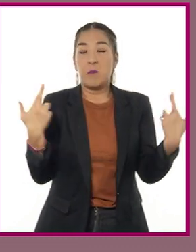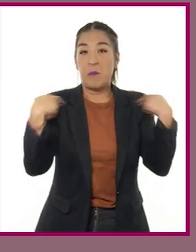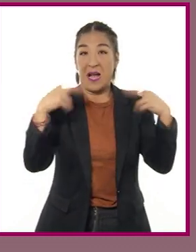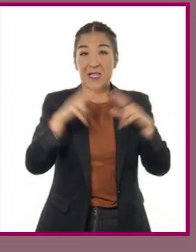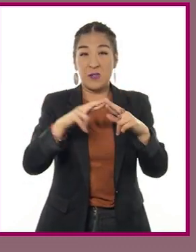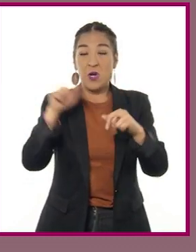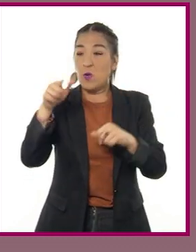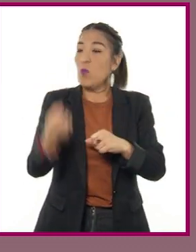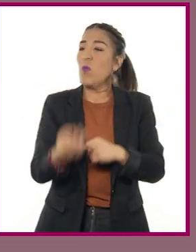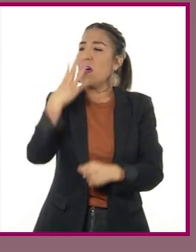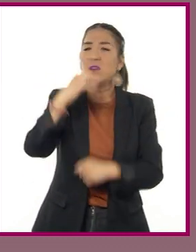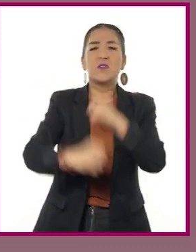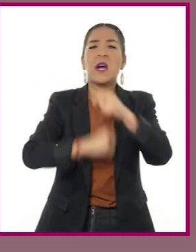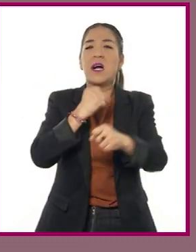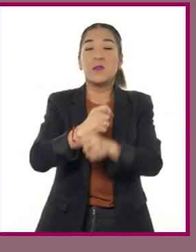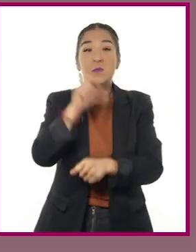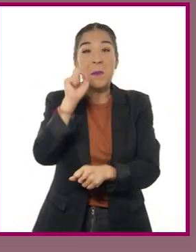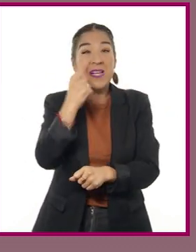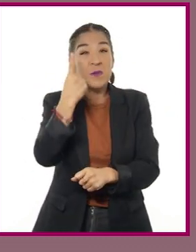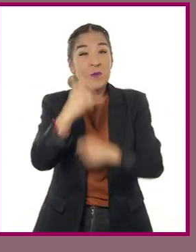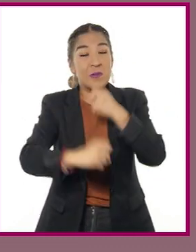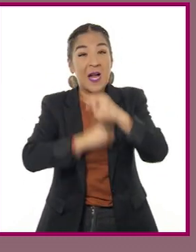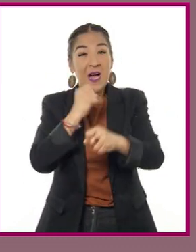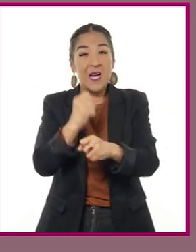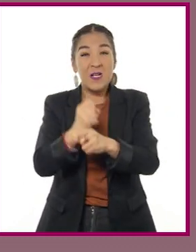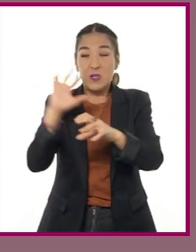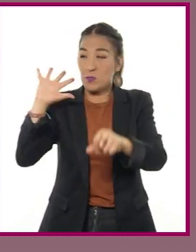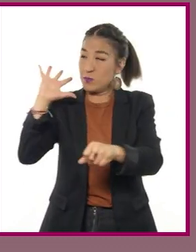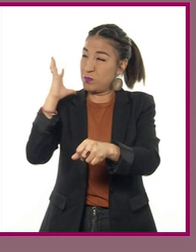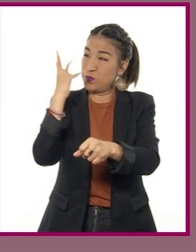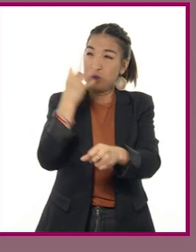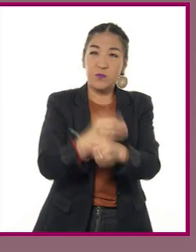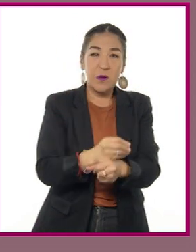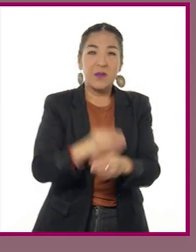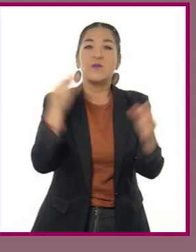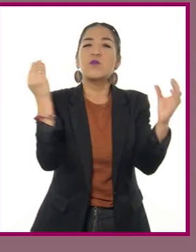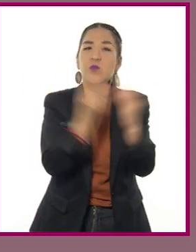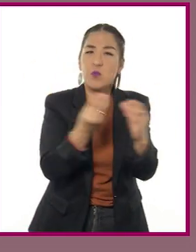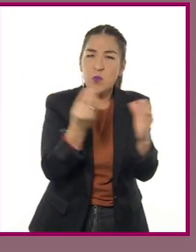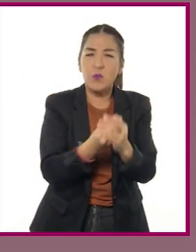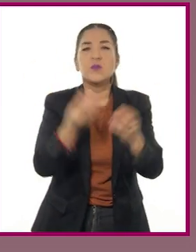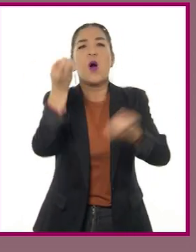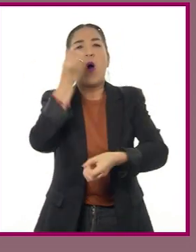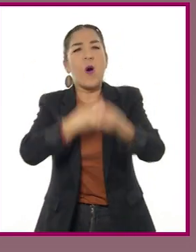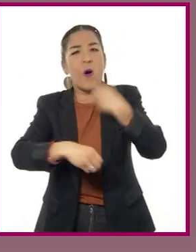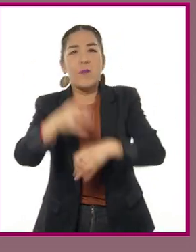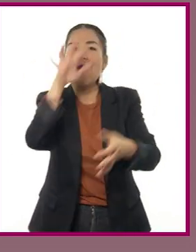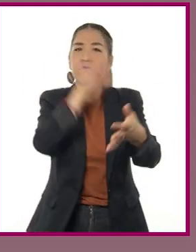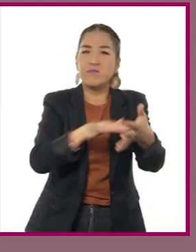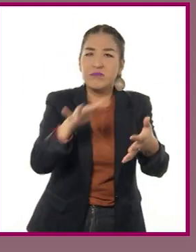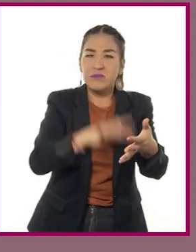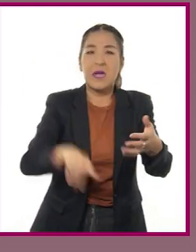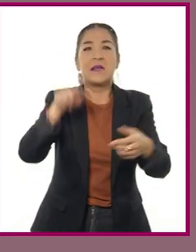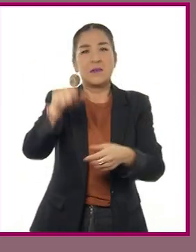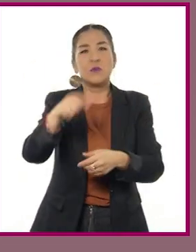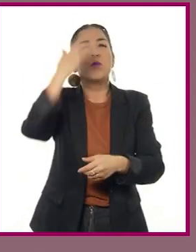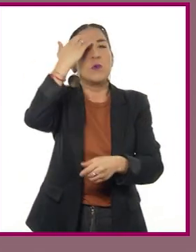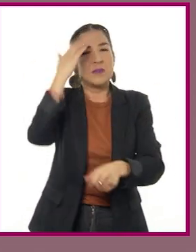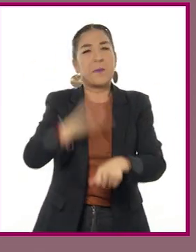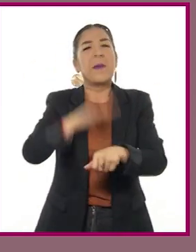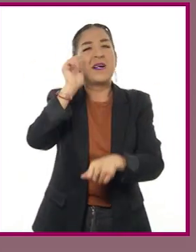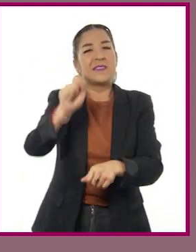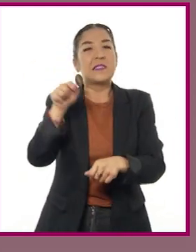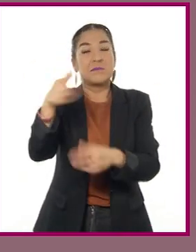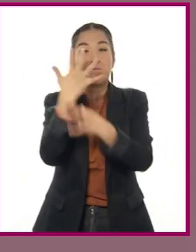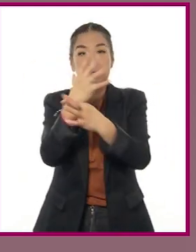21 años. En esa etapa dio cursos, introdujo obras, pero sobre todo es muy conocido por un texto